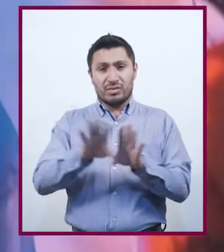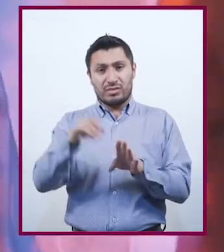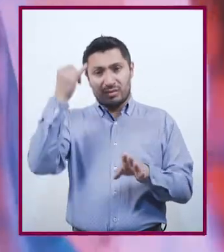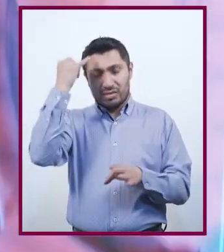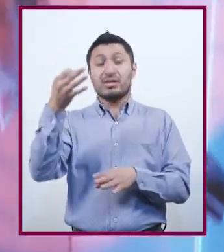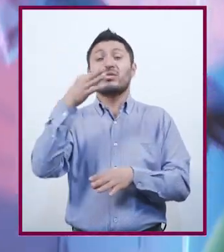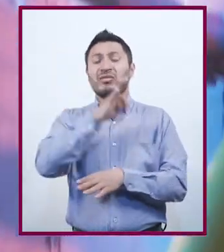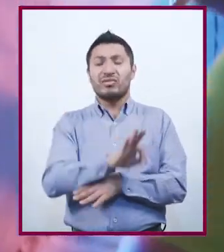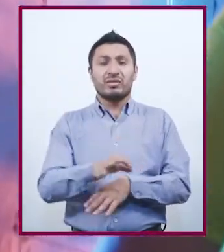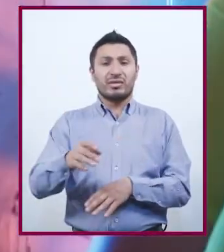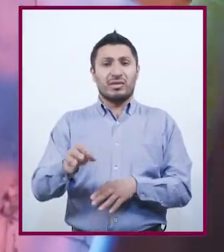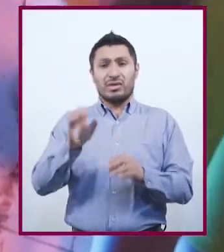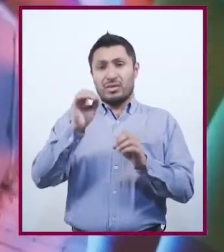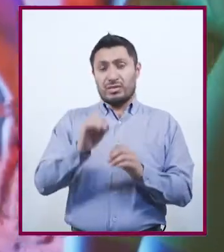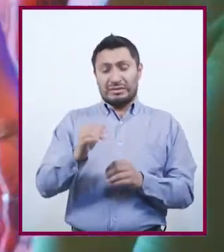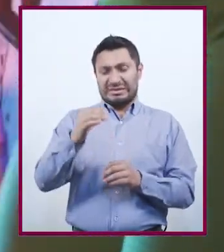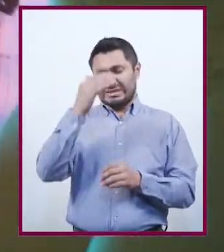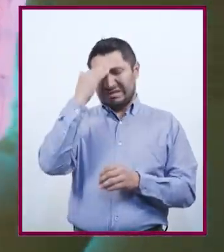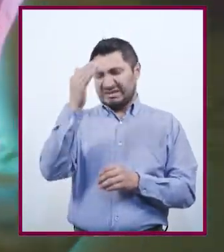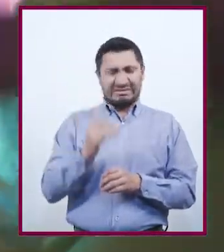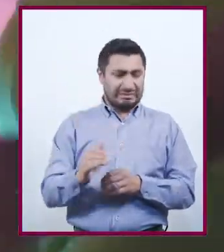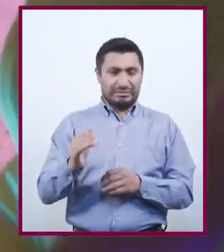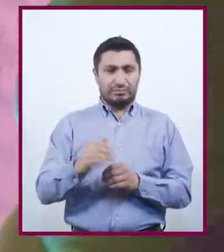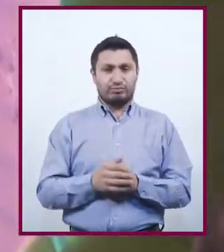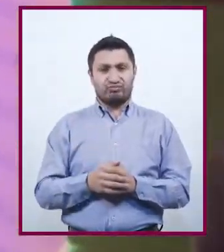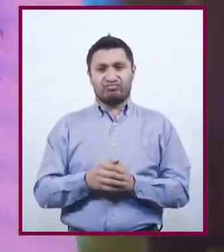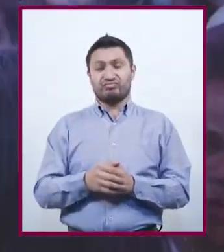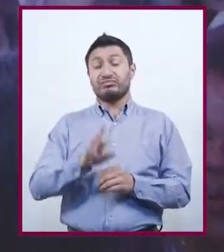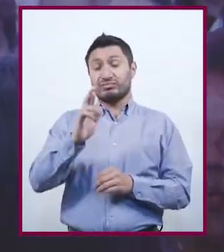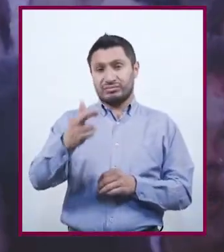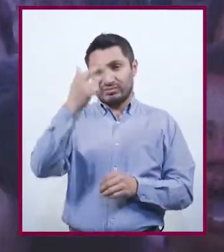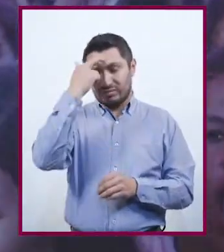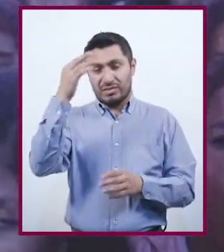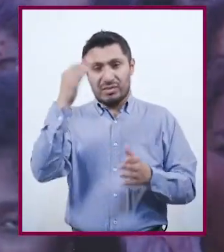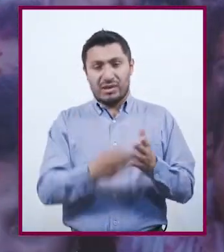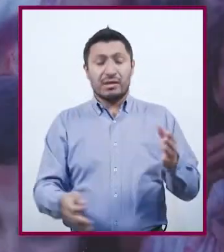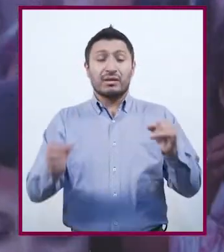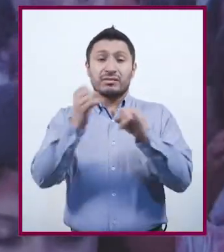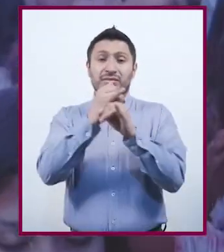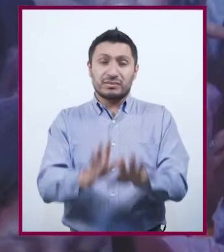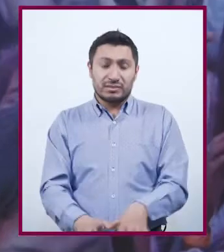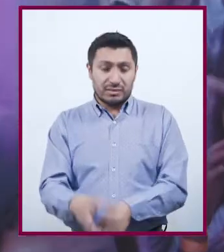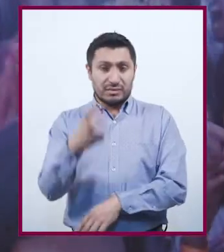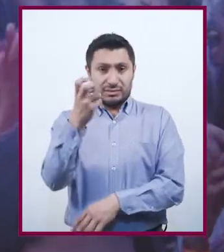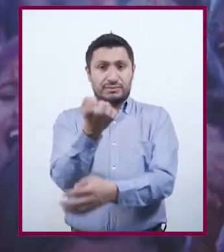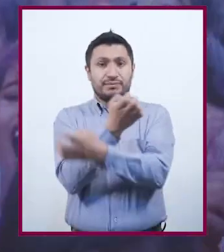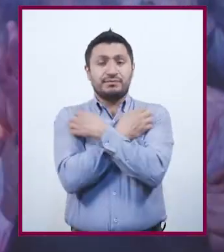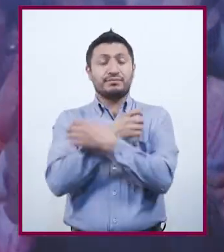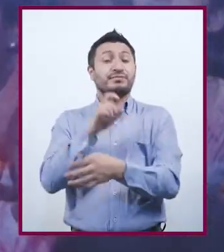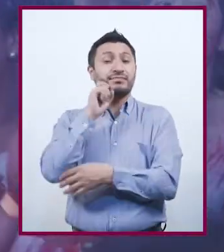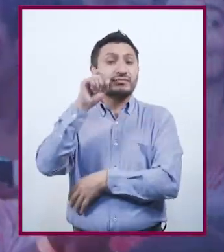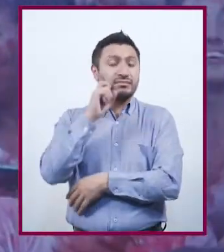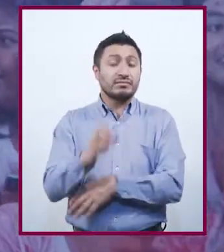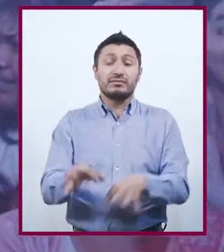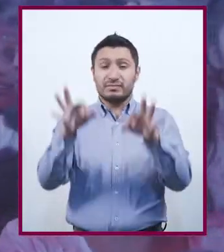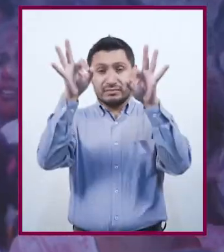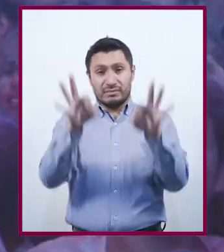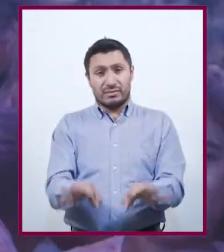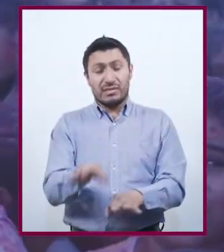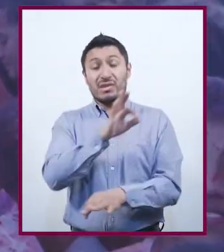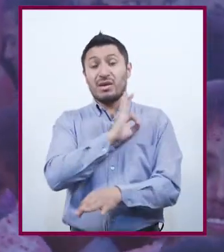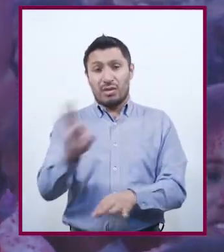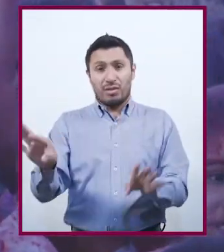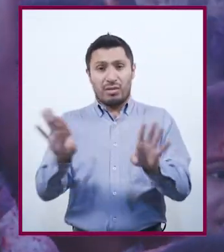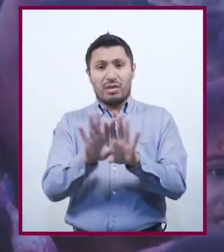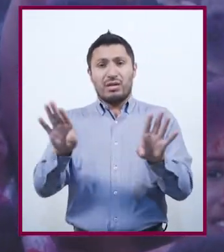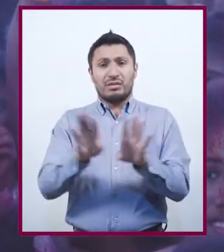prejuicios, ideas erróneas o incluso aberraciones. Recordemos que la falta de información y una educación sexual